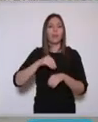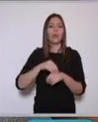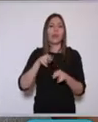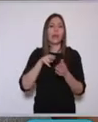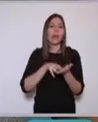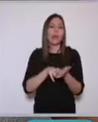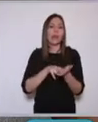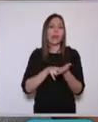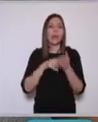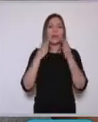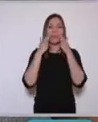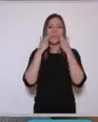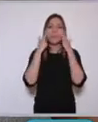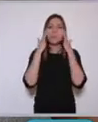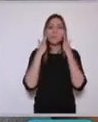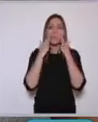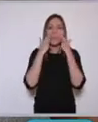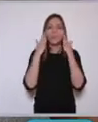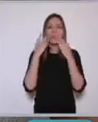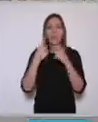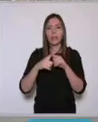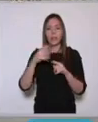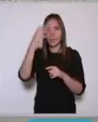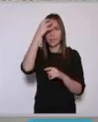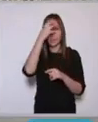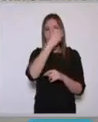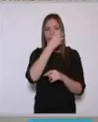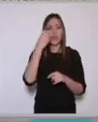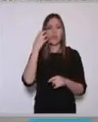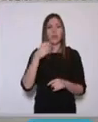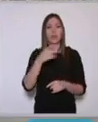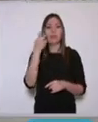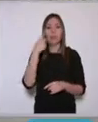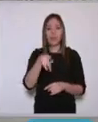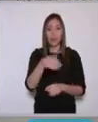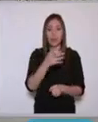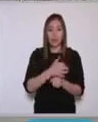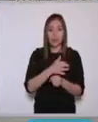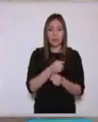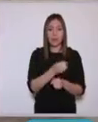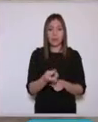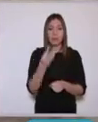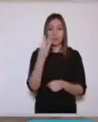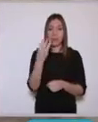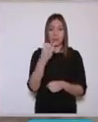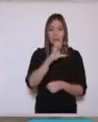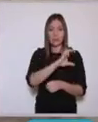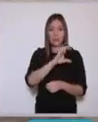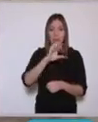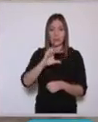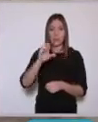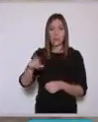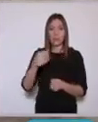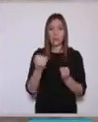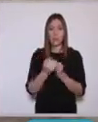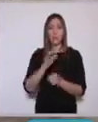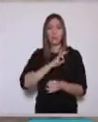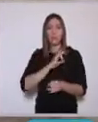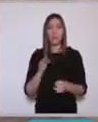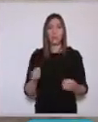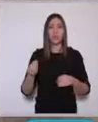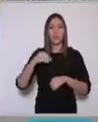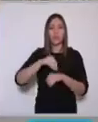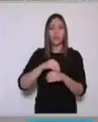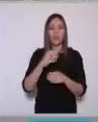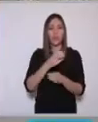negra en lo que son los pómulos. Oye, bueno, ahí traemos instrumentos, ya estamos a punto de cerrar, pero me imagino que con estos accesorios que también traes, nos las podemos